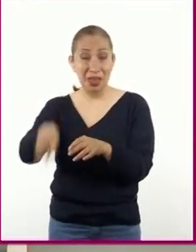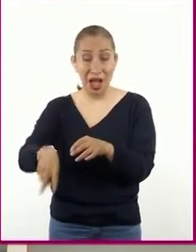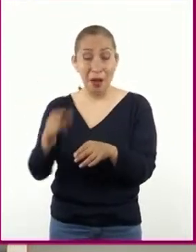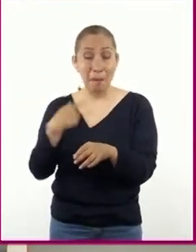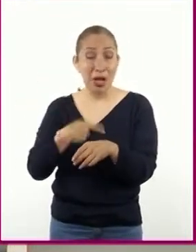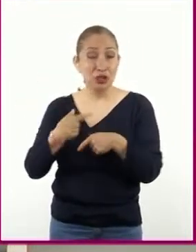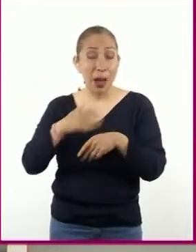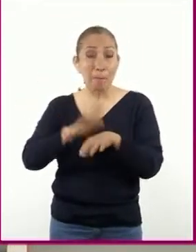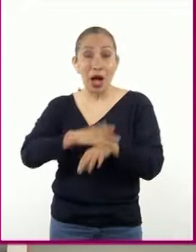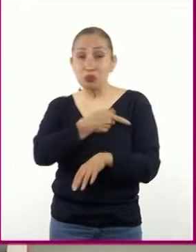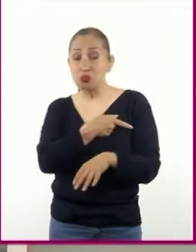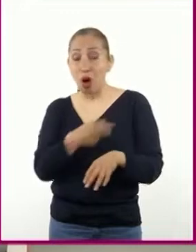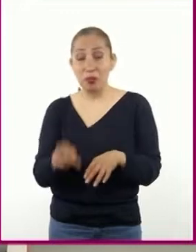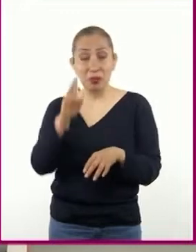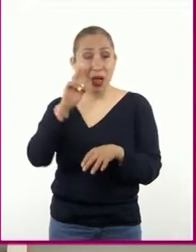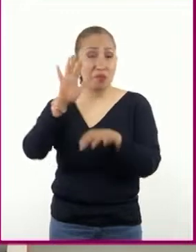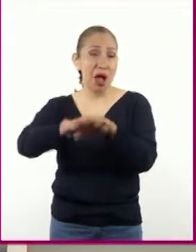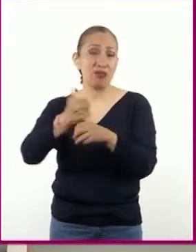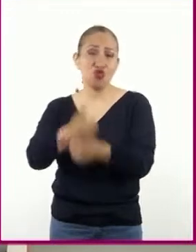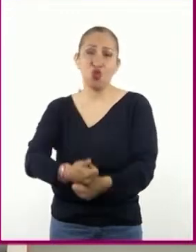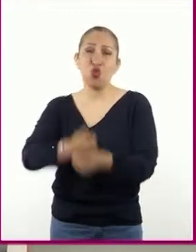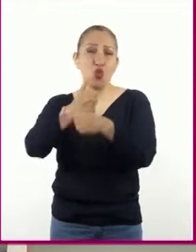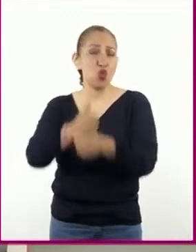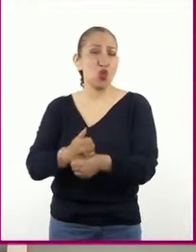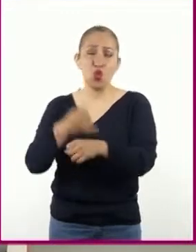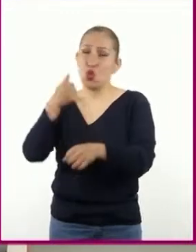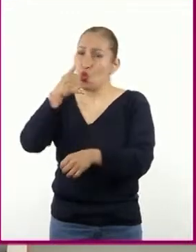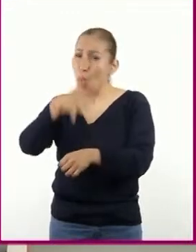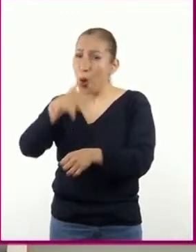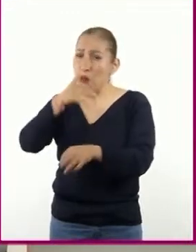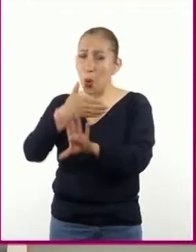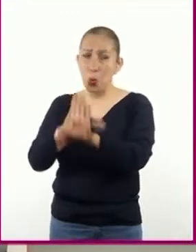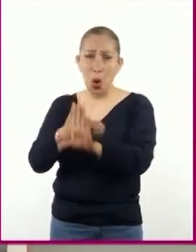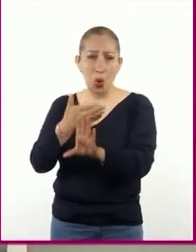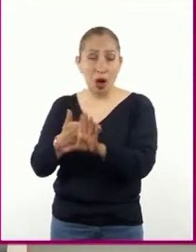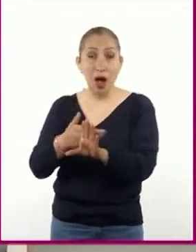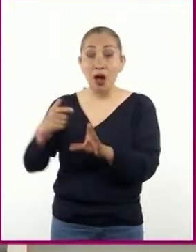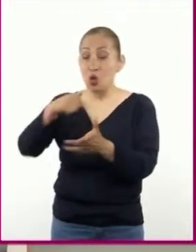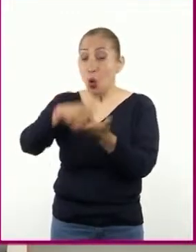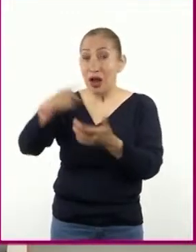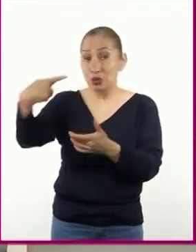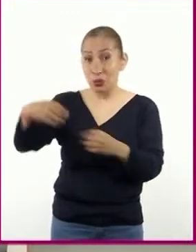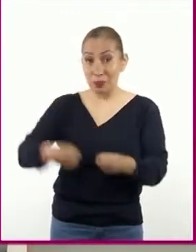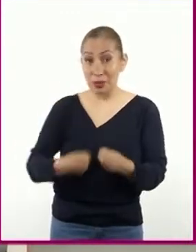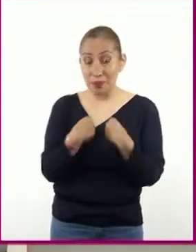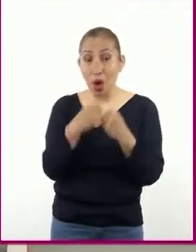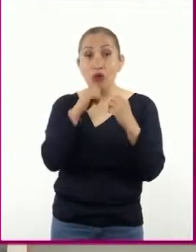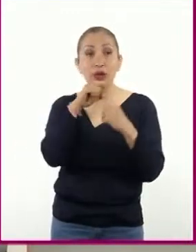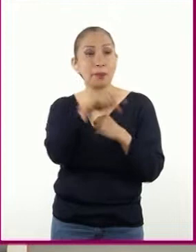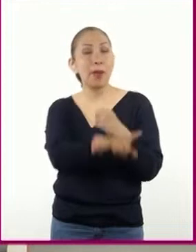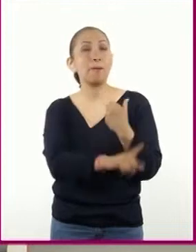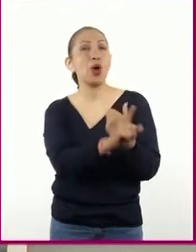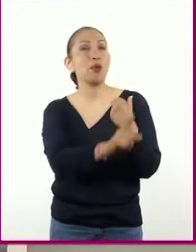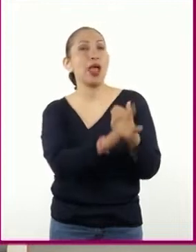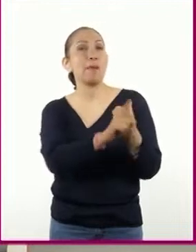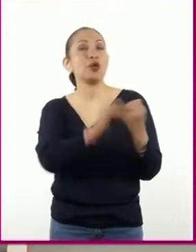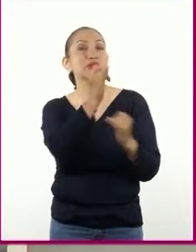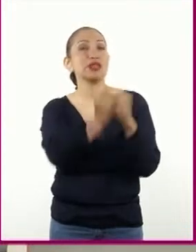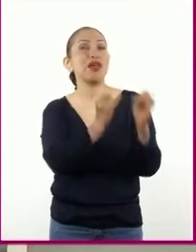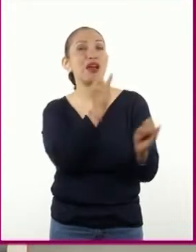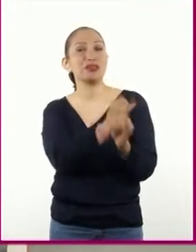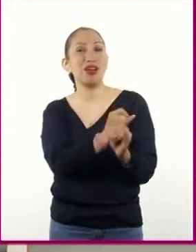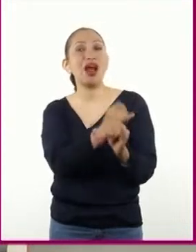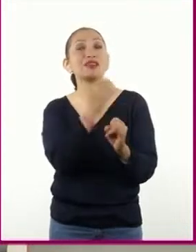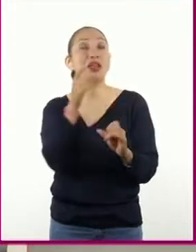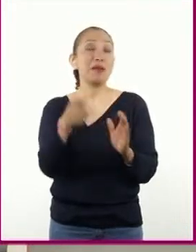población sufren más crudamente las consecuencias de la violencia, tanto a nivel local como a causa de los conflictos internacionales